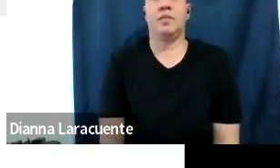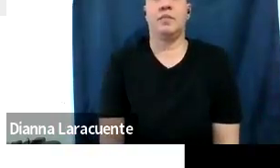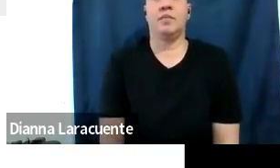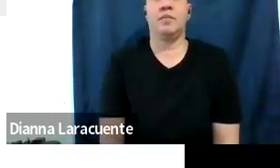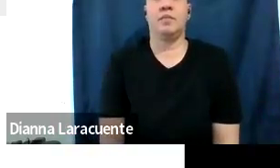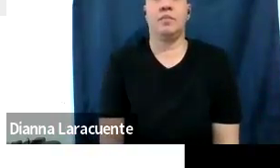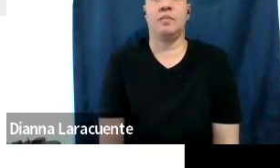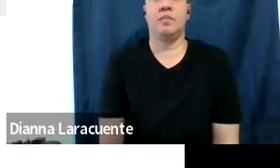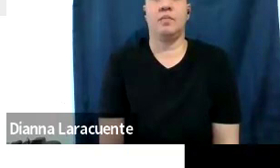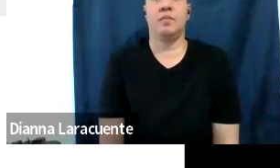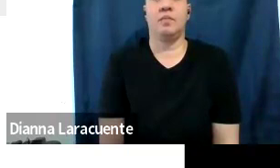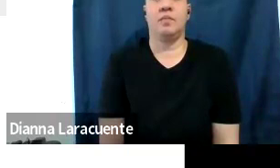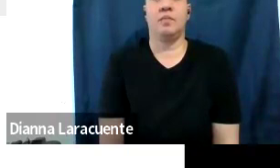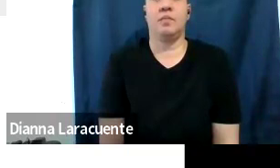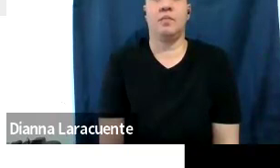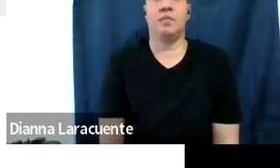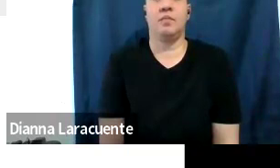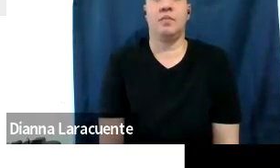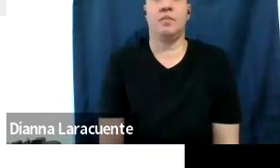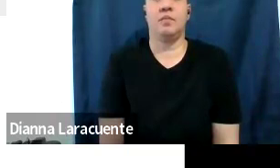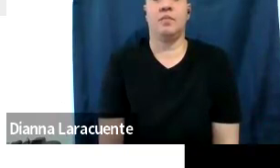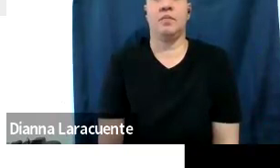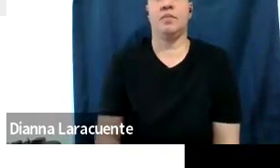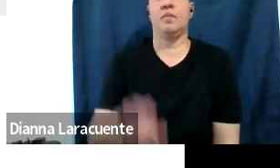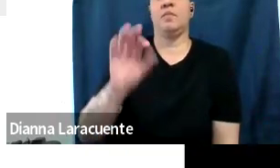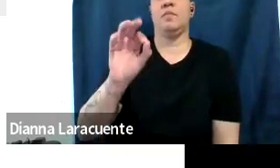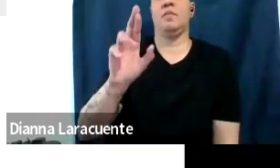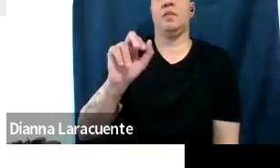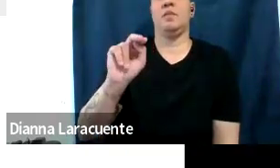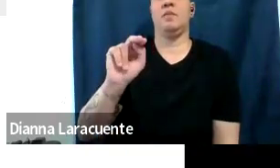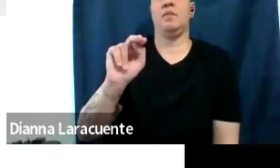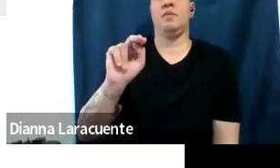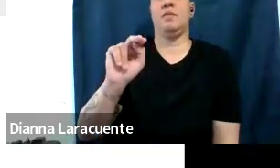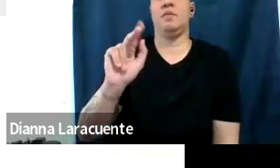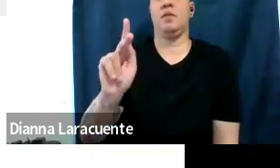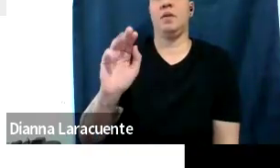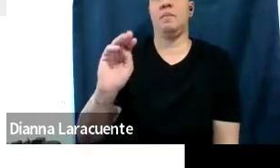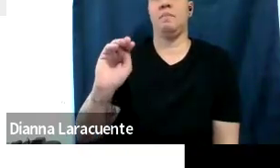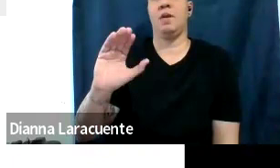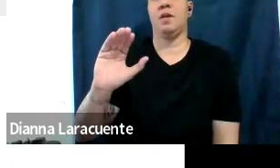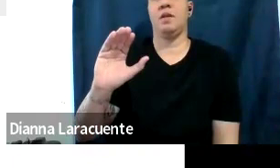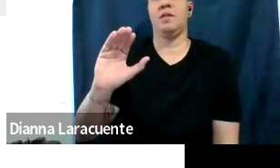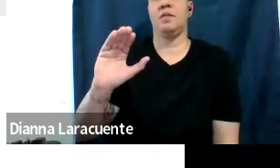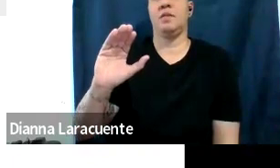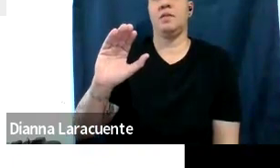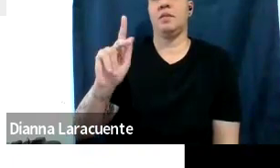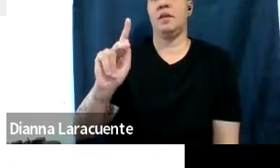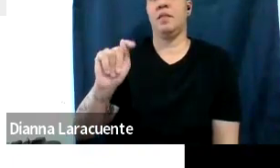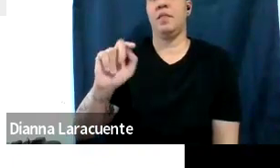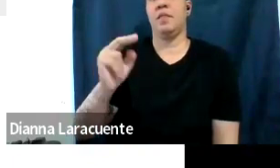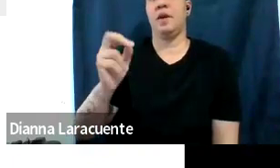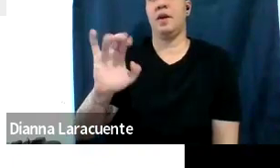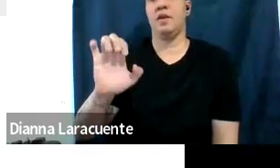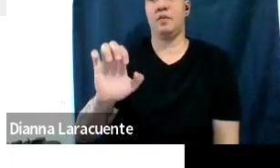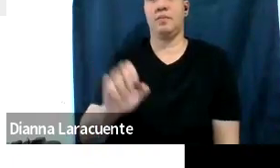miren lo que escribe Frank McIntyre, del Departamento de Guerra de Estados Unidos de